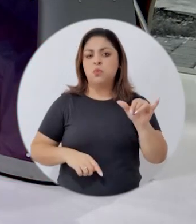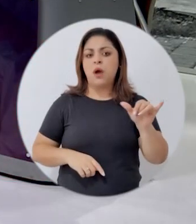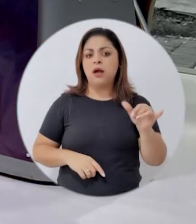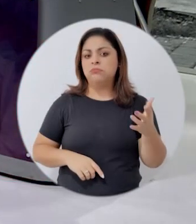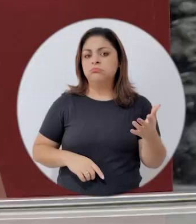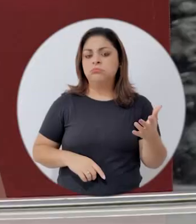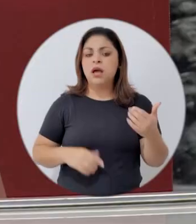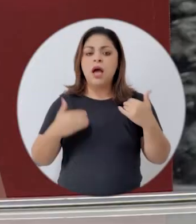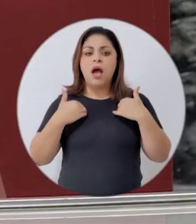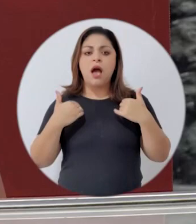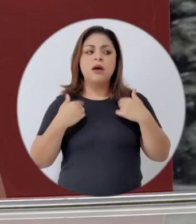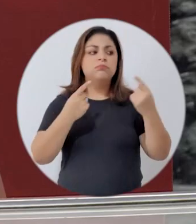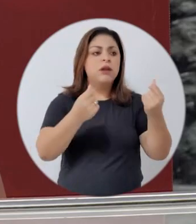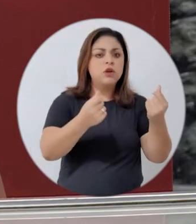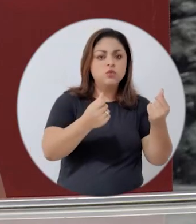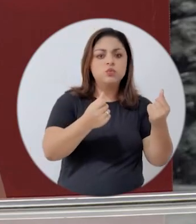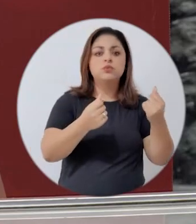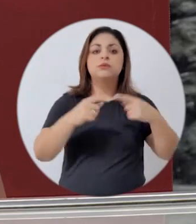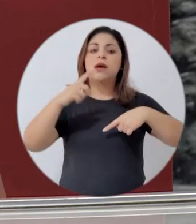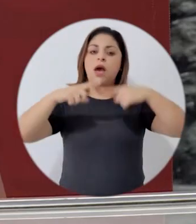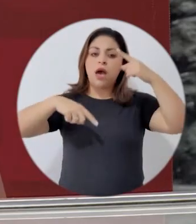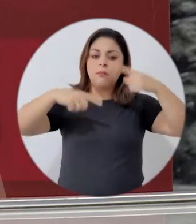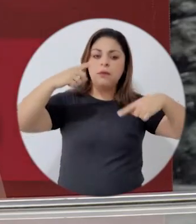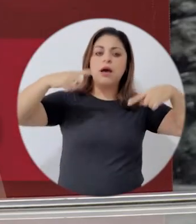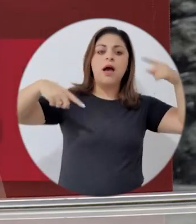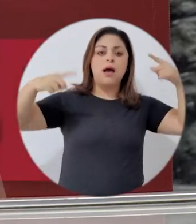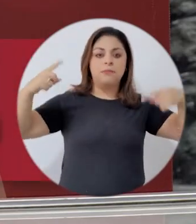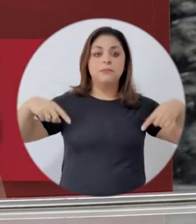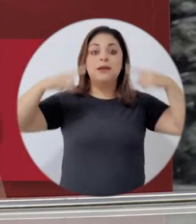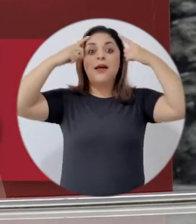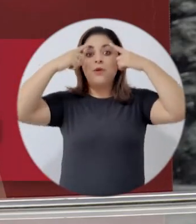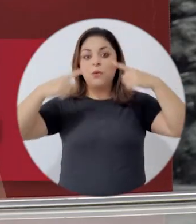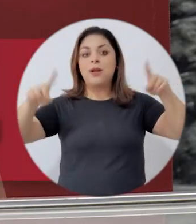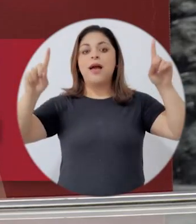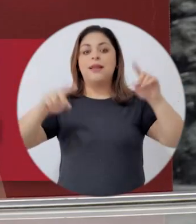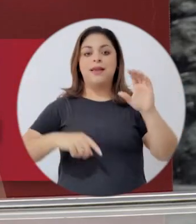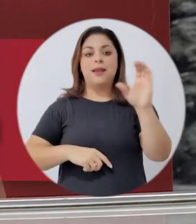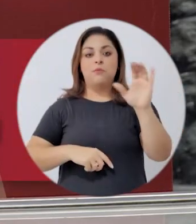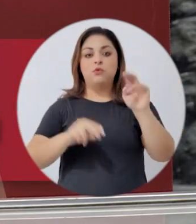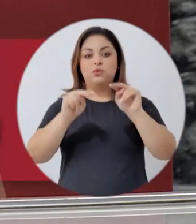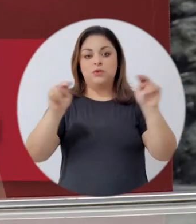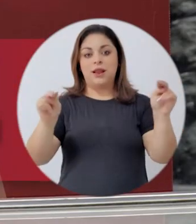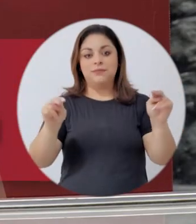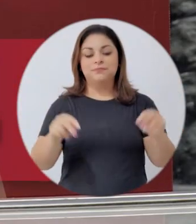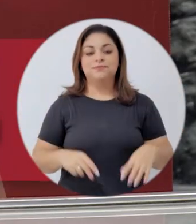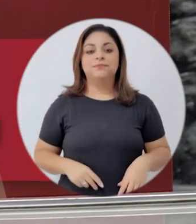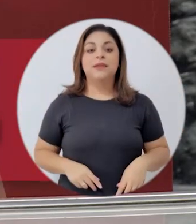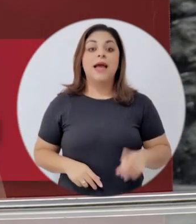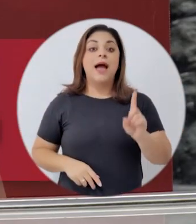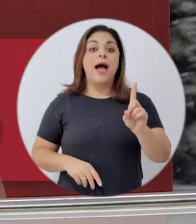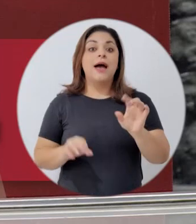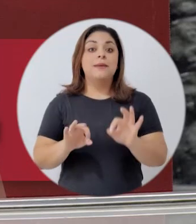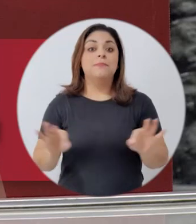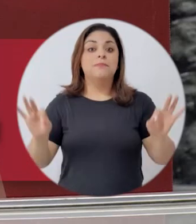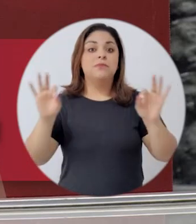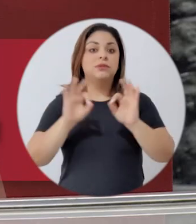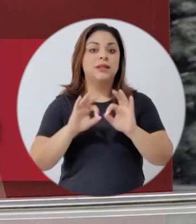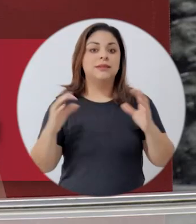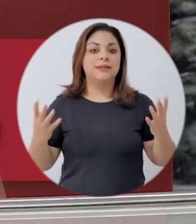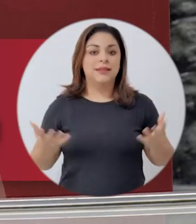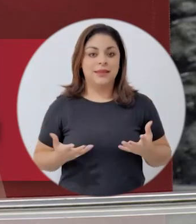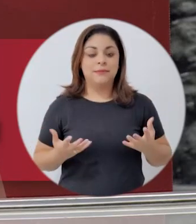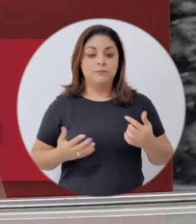pero igualmente hay precios que van fluctuando para poder llegar a esa carbono neutralidad. Algo muy importante